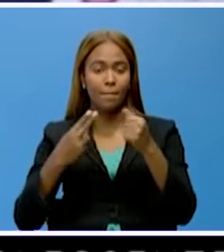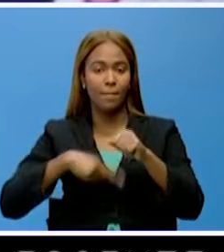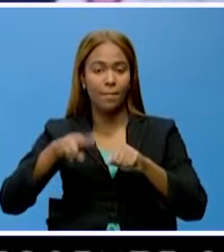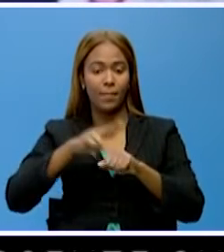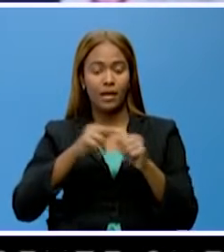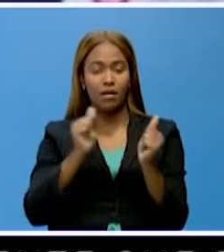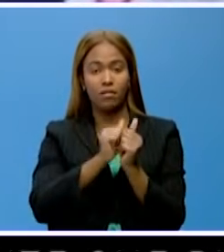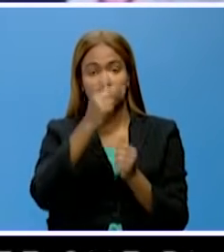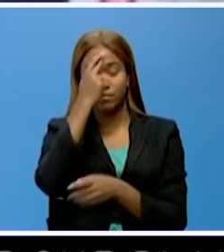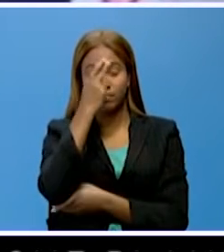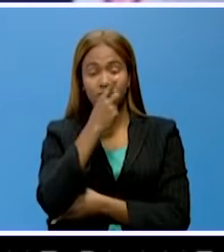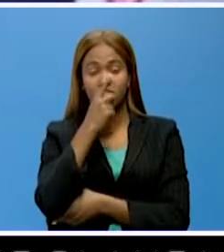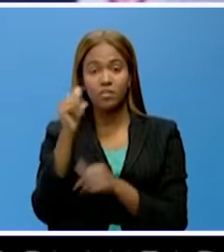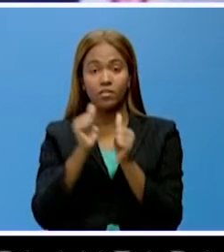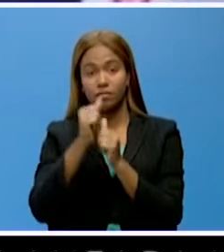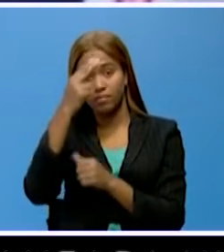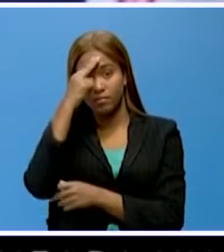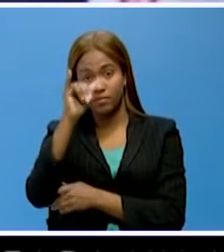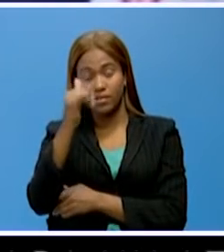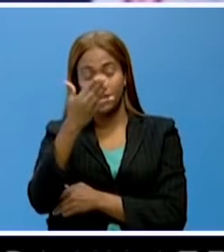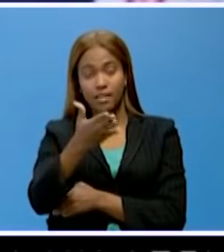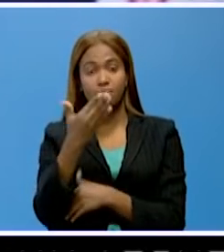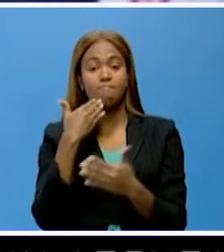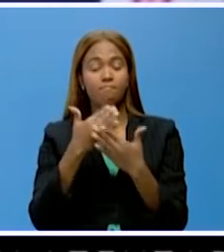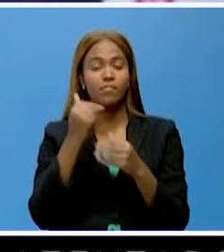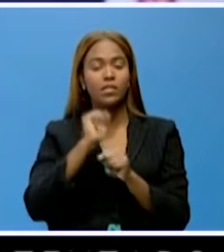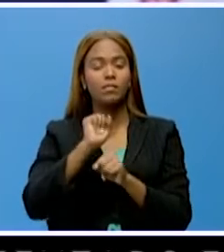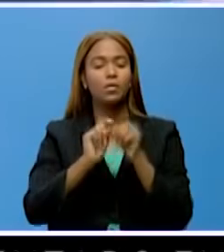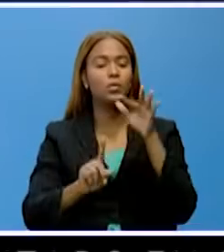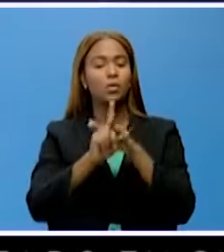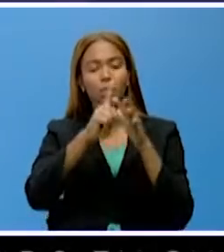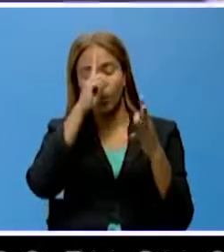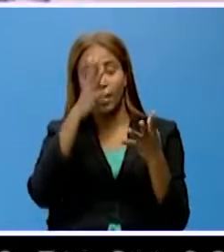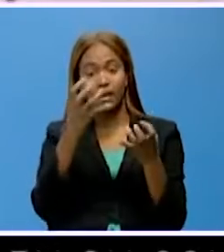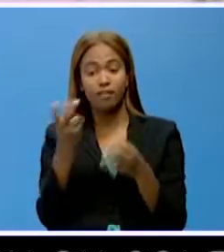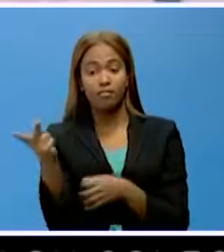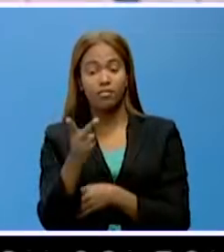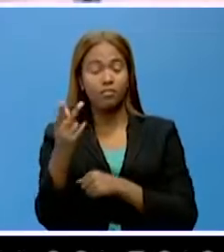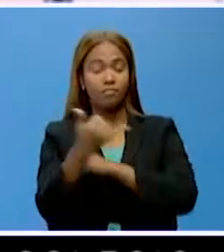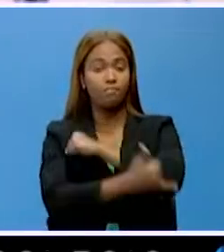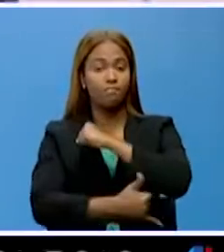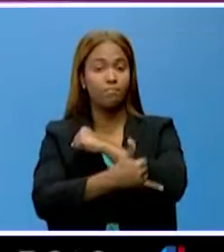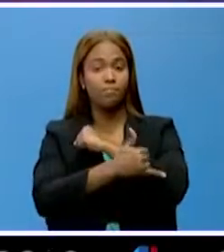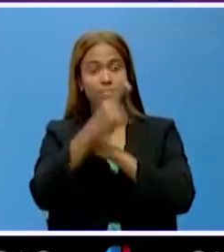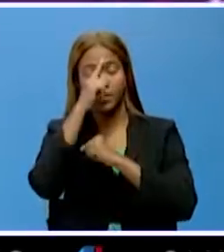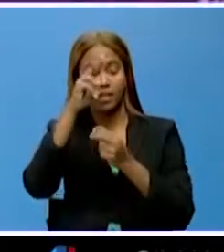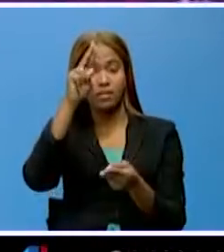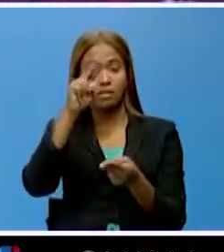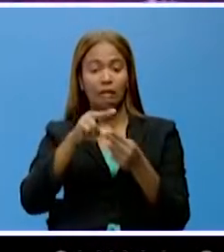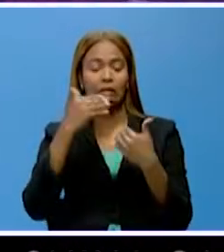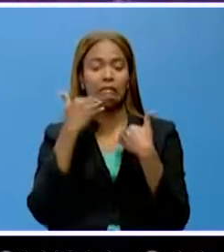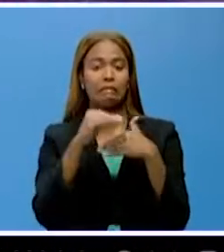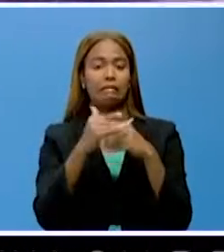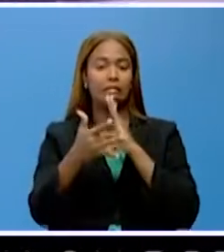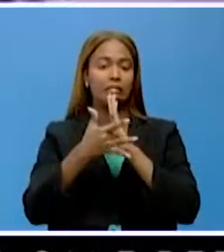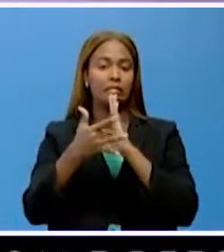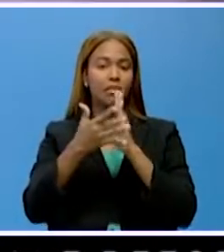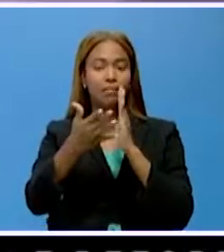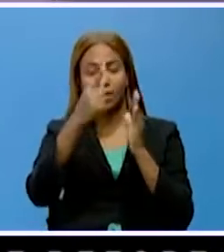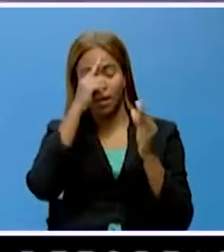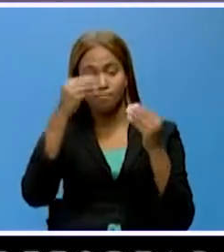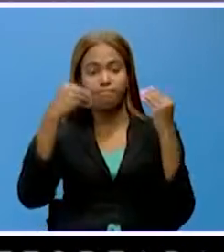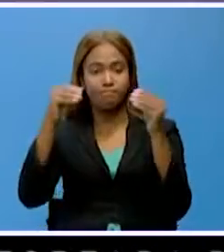entre la República Dominicana y Haití. Esta iniciativa surge por el interés de ambos países de reducir los obstáculos técnicos al